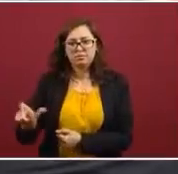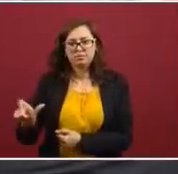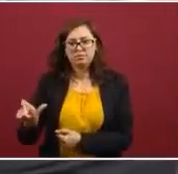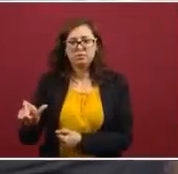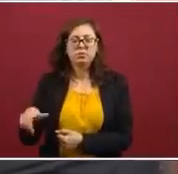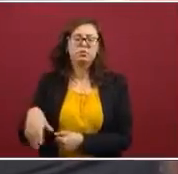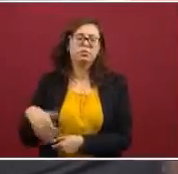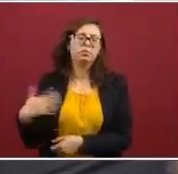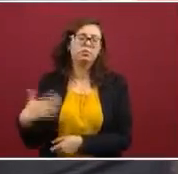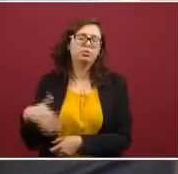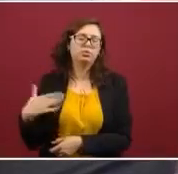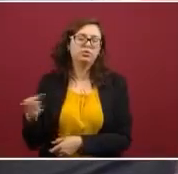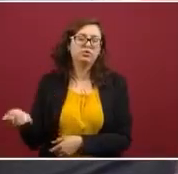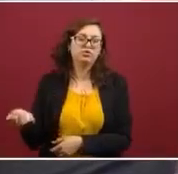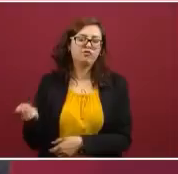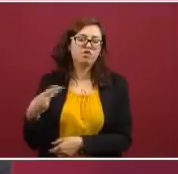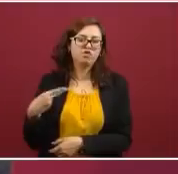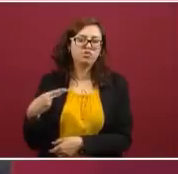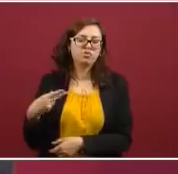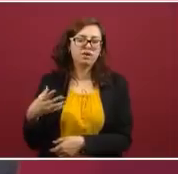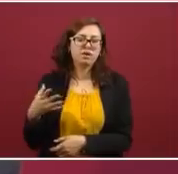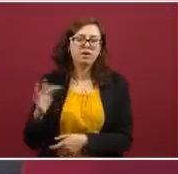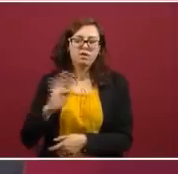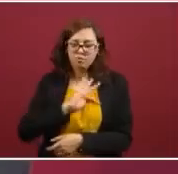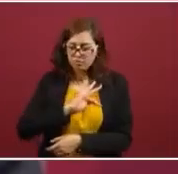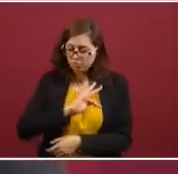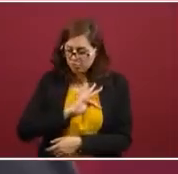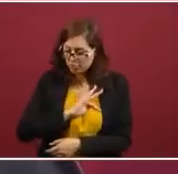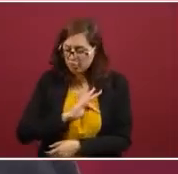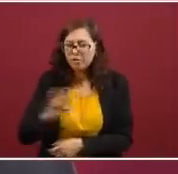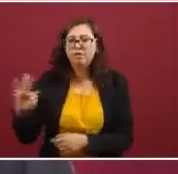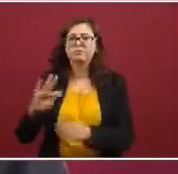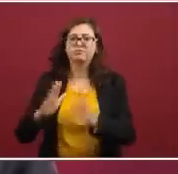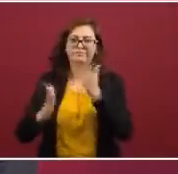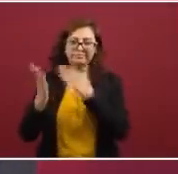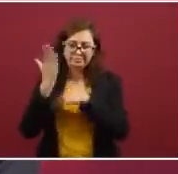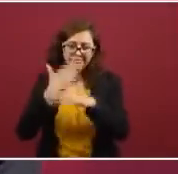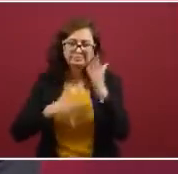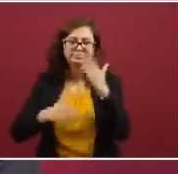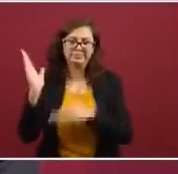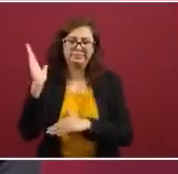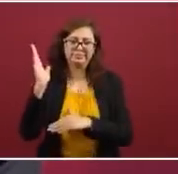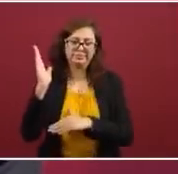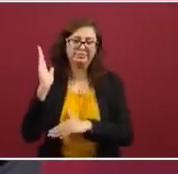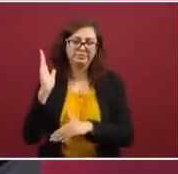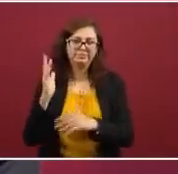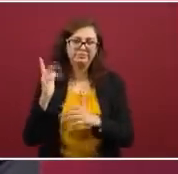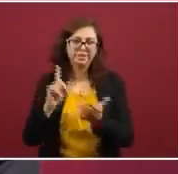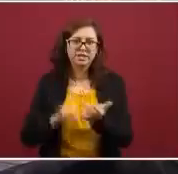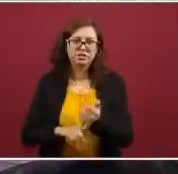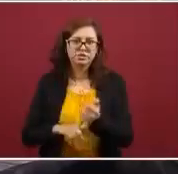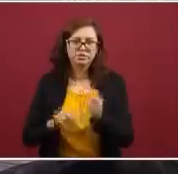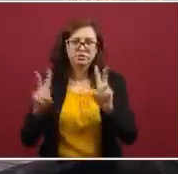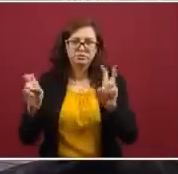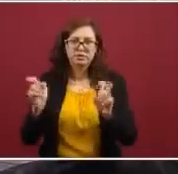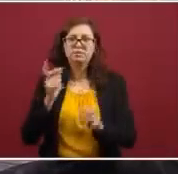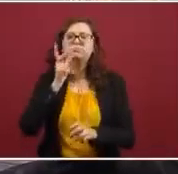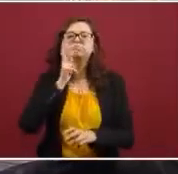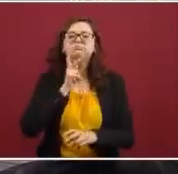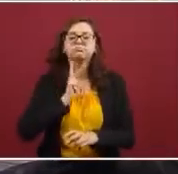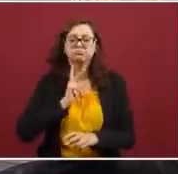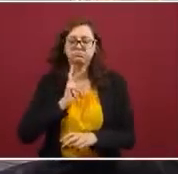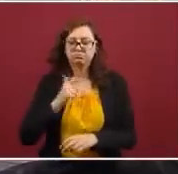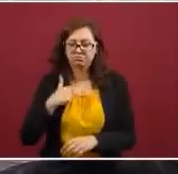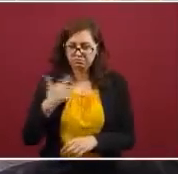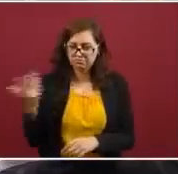eso nos ha permitido sacar adelante a la industria petrolera y lo vamos